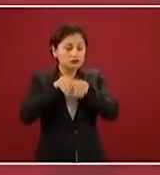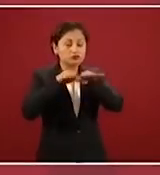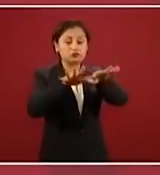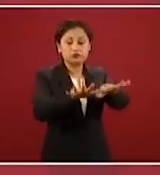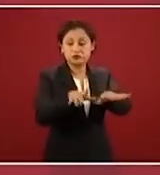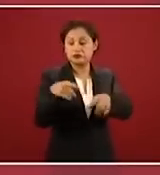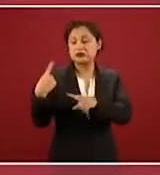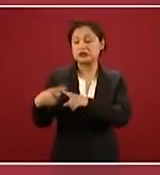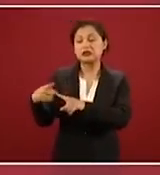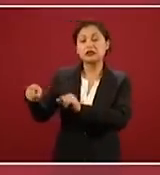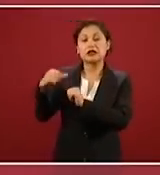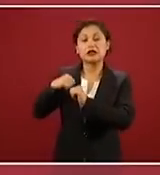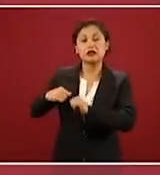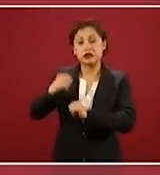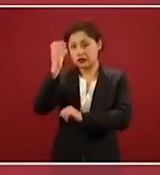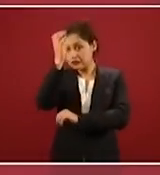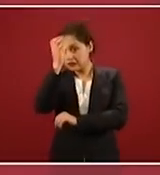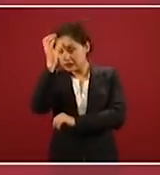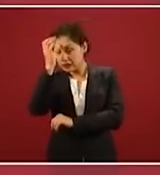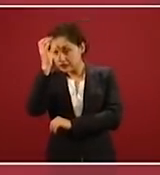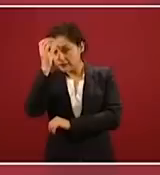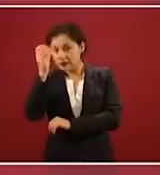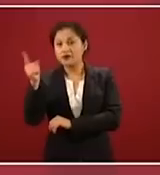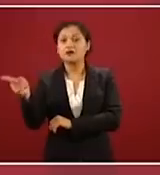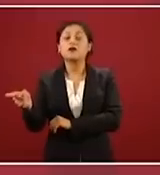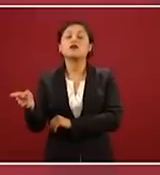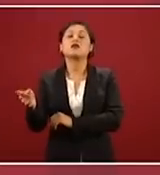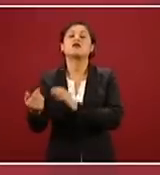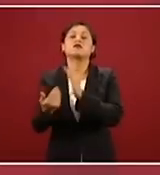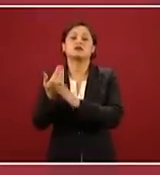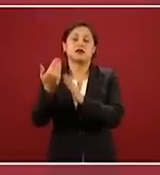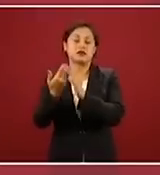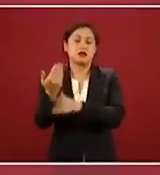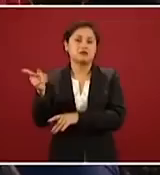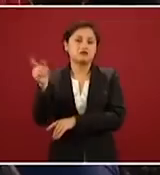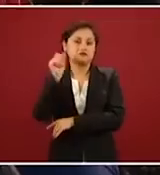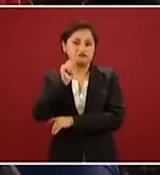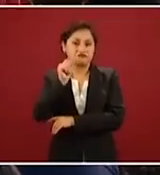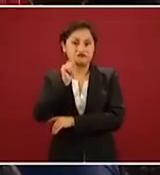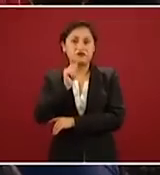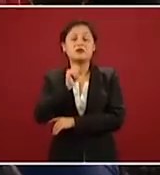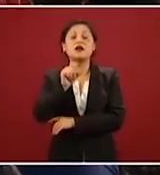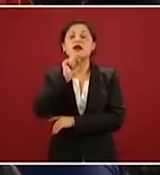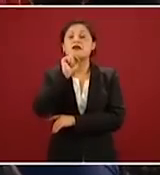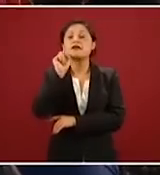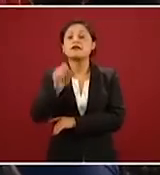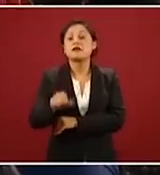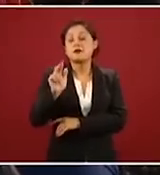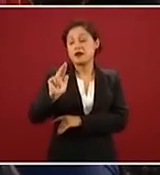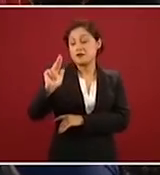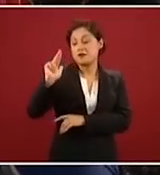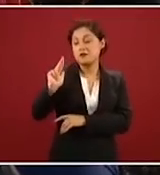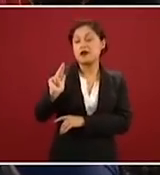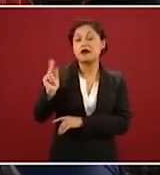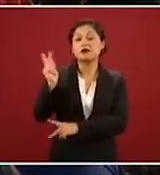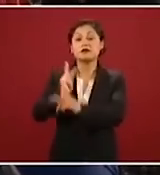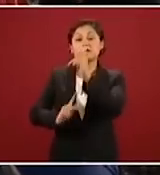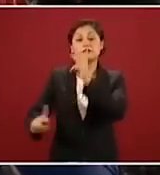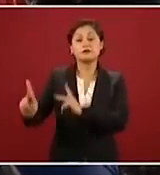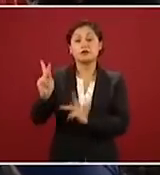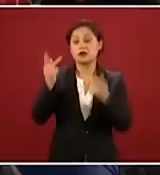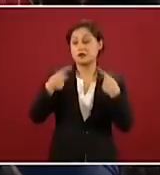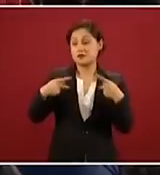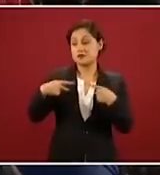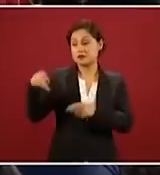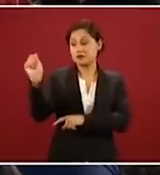las mañanas, y antier, o el martes, estuvieron aquí los especialistas,